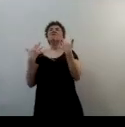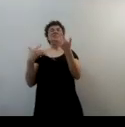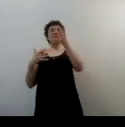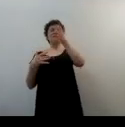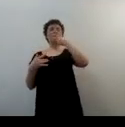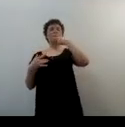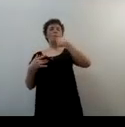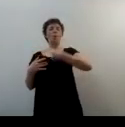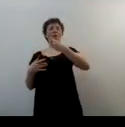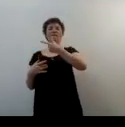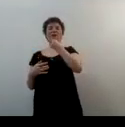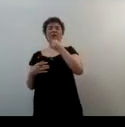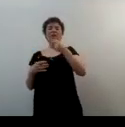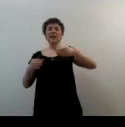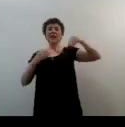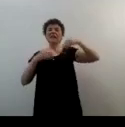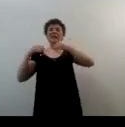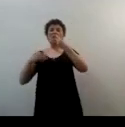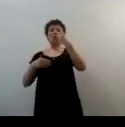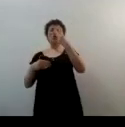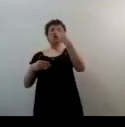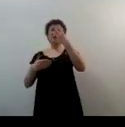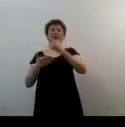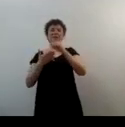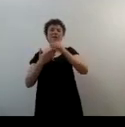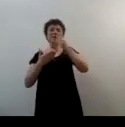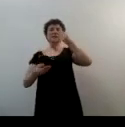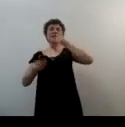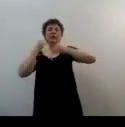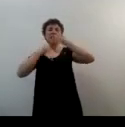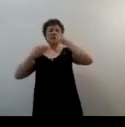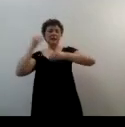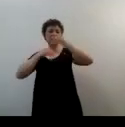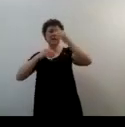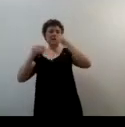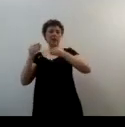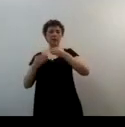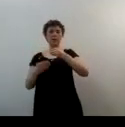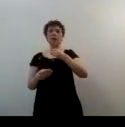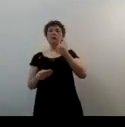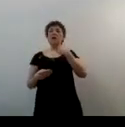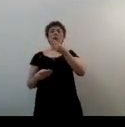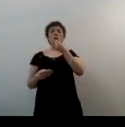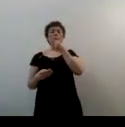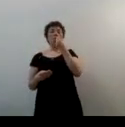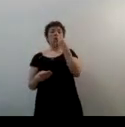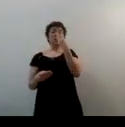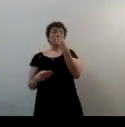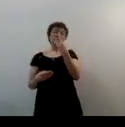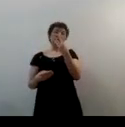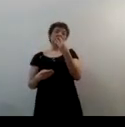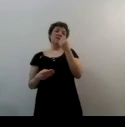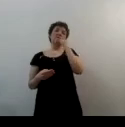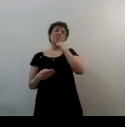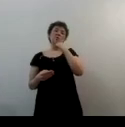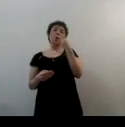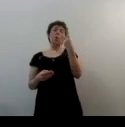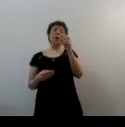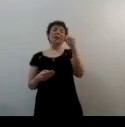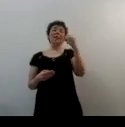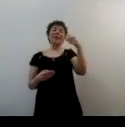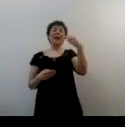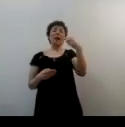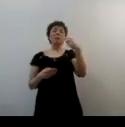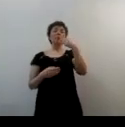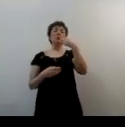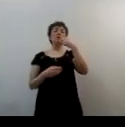fácil, se come 2 o 3 rodajas en un momento. Claro, pues ya me he tomado 2, 3 de fruta o me he tomado 20, 30 gramos de carbohidrato, pero como tiene